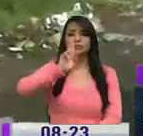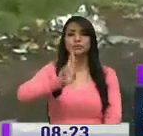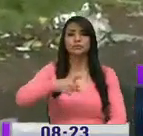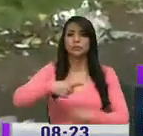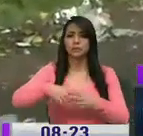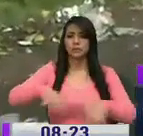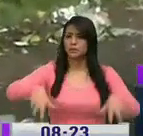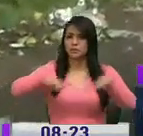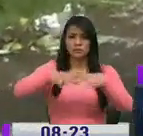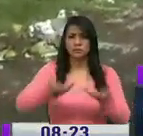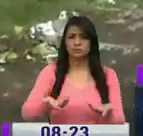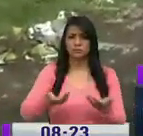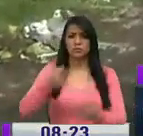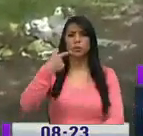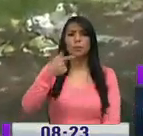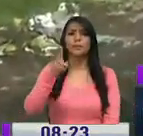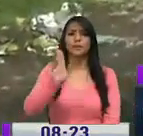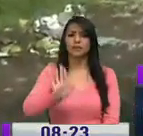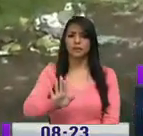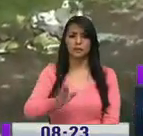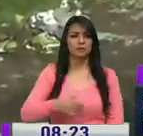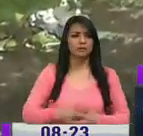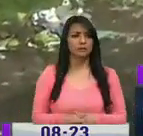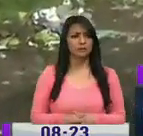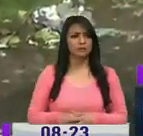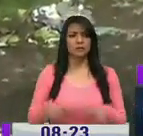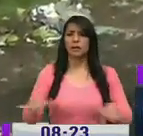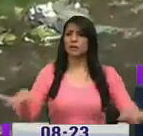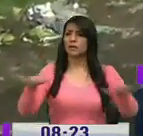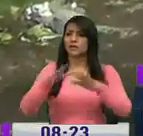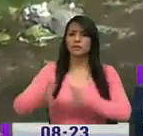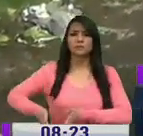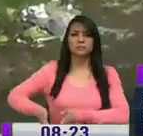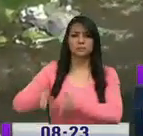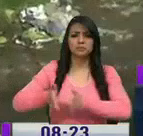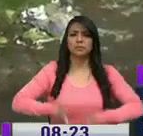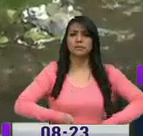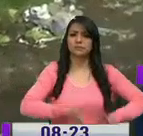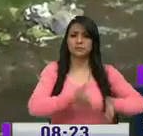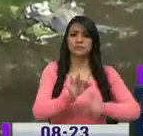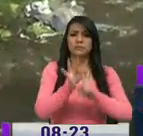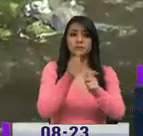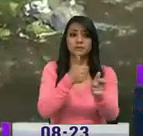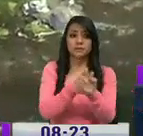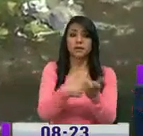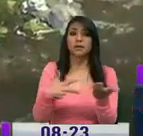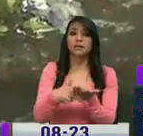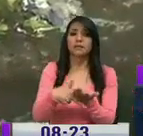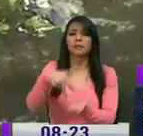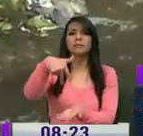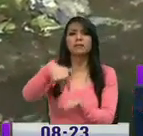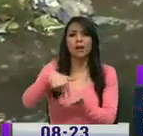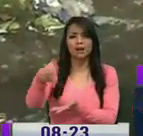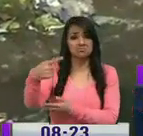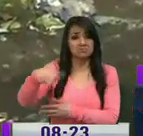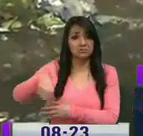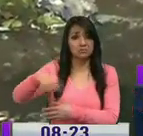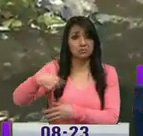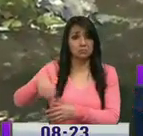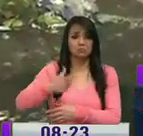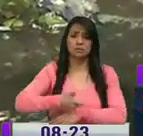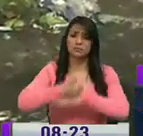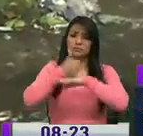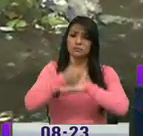la capital, en el sector de Guamaní, como les digo, alrededor hay varias vías principales, cerca tienen un terminal terrestre. A las autoridades competentes,